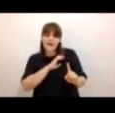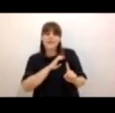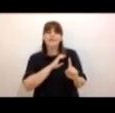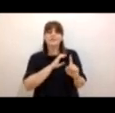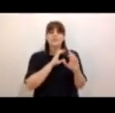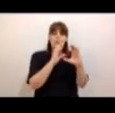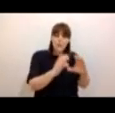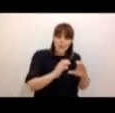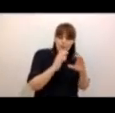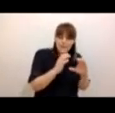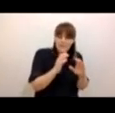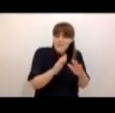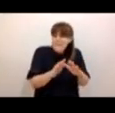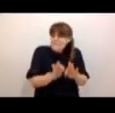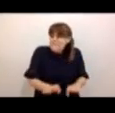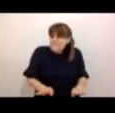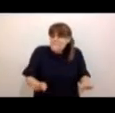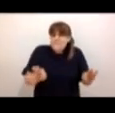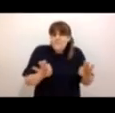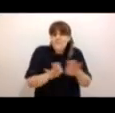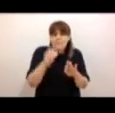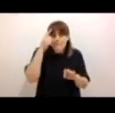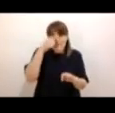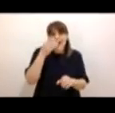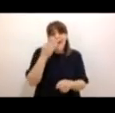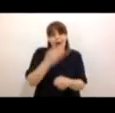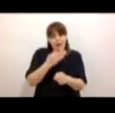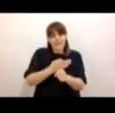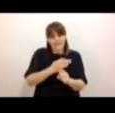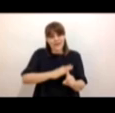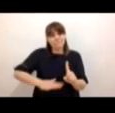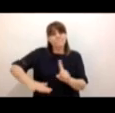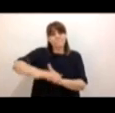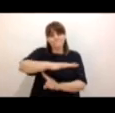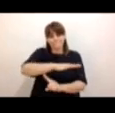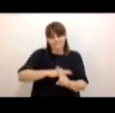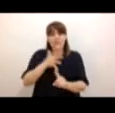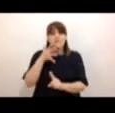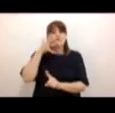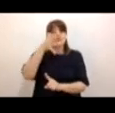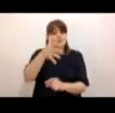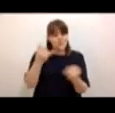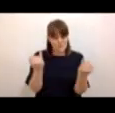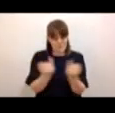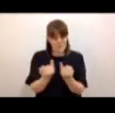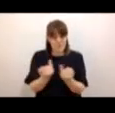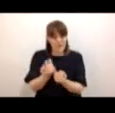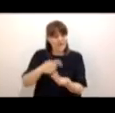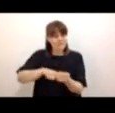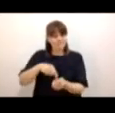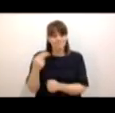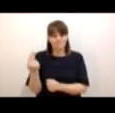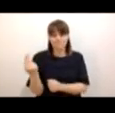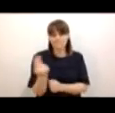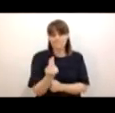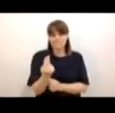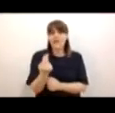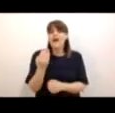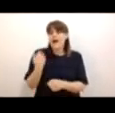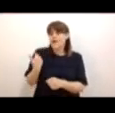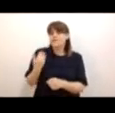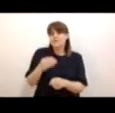indispensables para afrontar este tiempo y el que viene yo creo que al igual que ahora que yo hablaba del cuidado